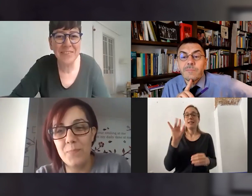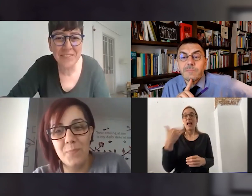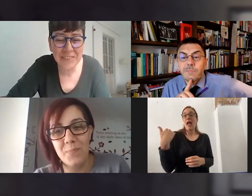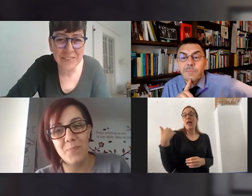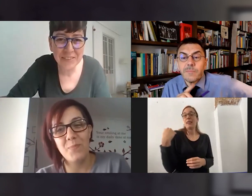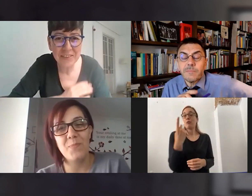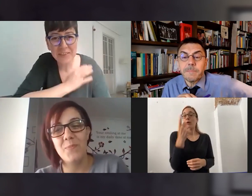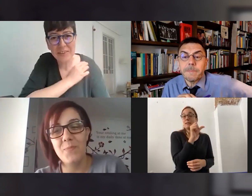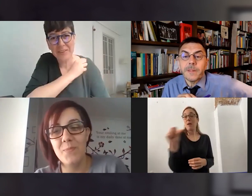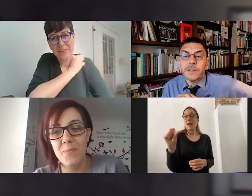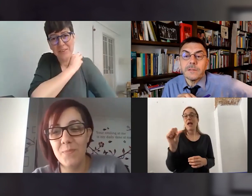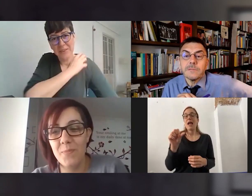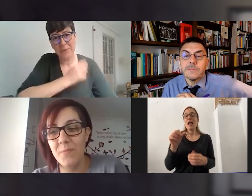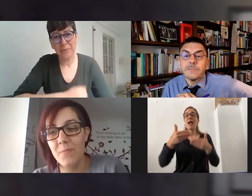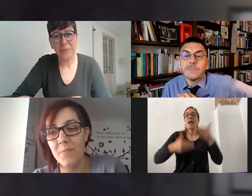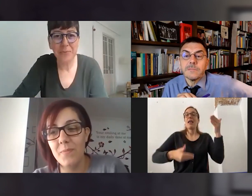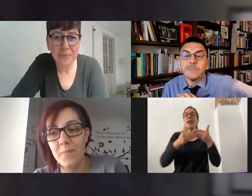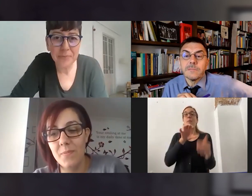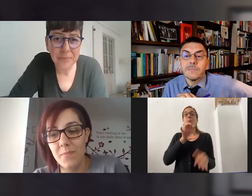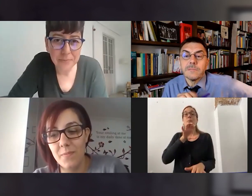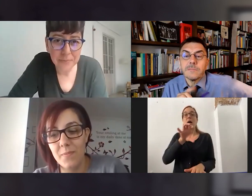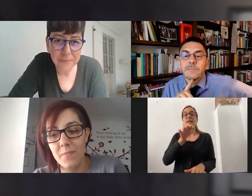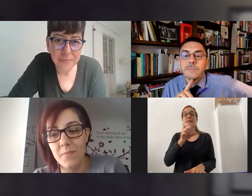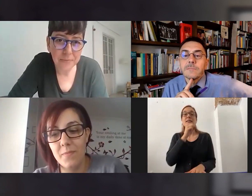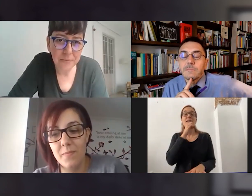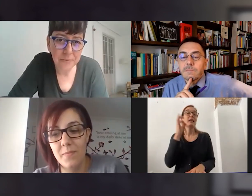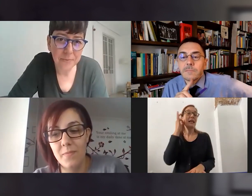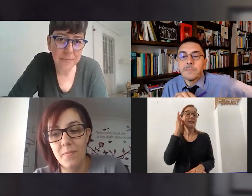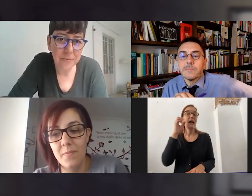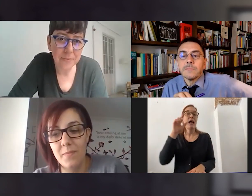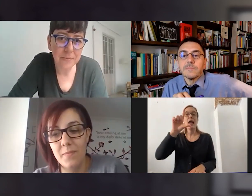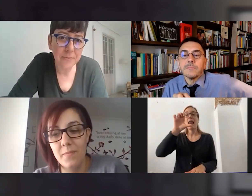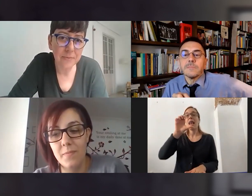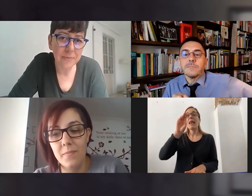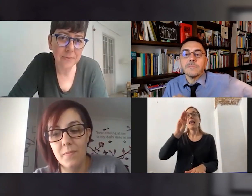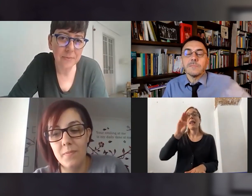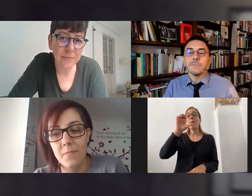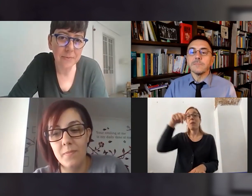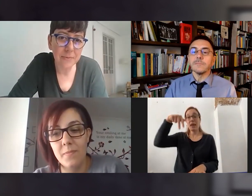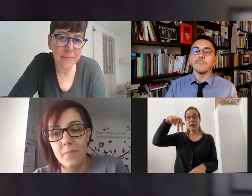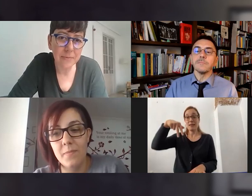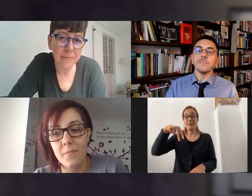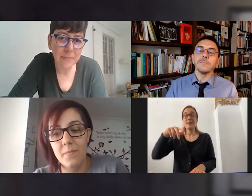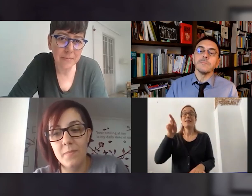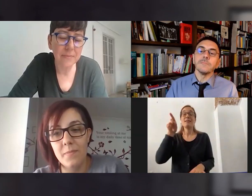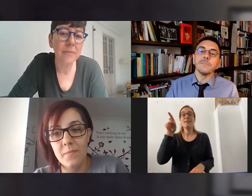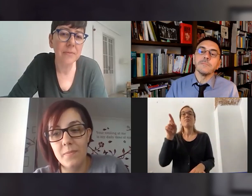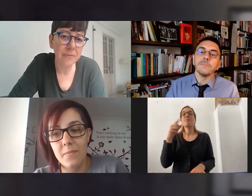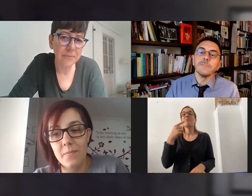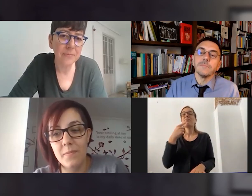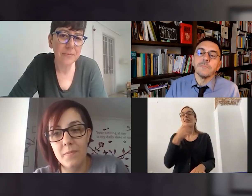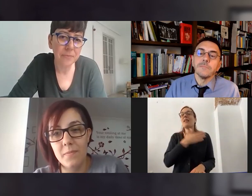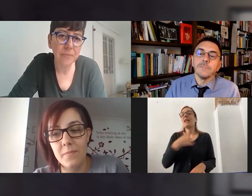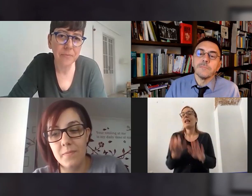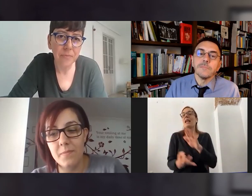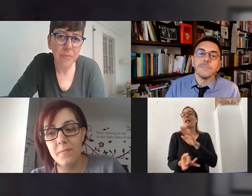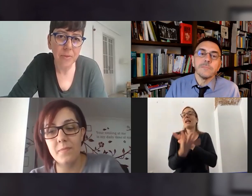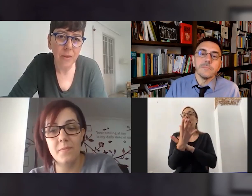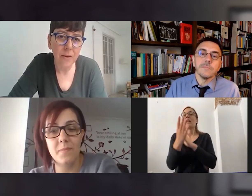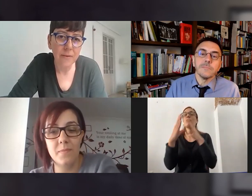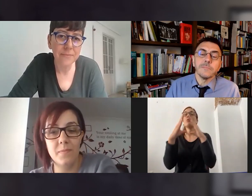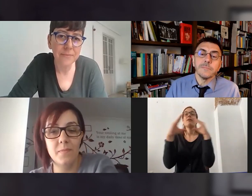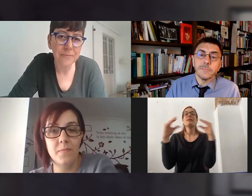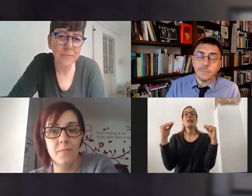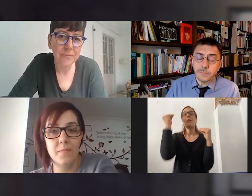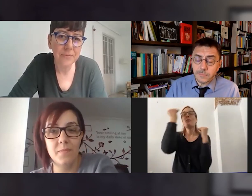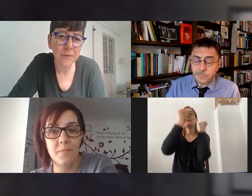entrevista interesante a la nieta de Le Pen, ¿no? Estaba intentando montar una universidad de pensamiento conservador o muy